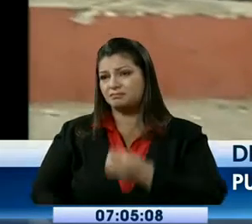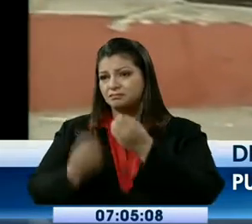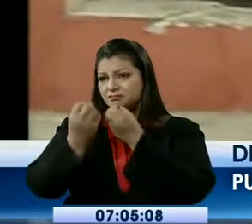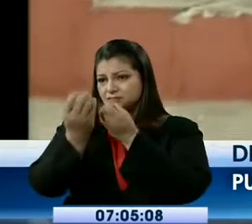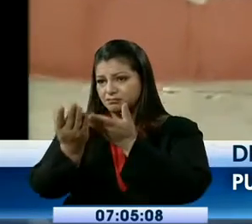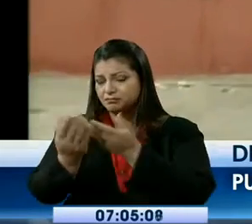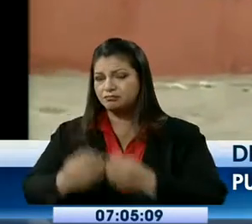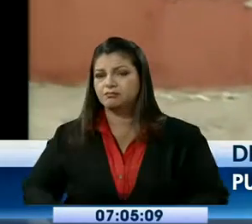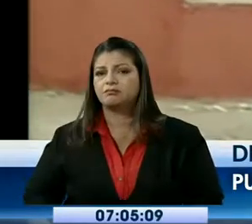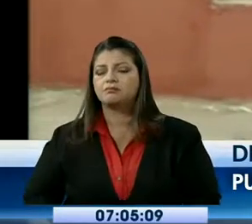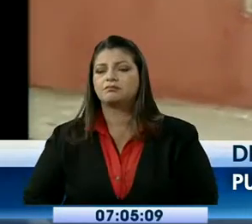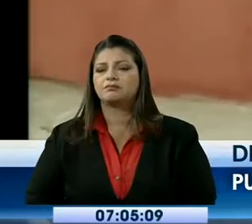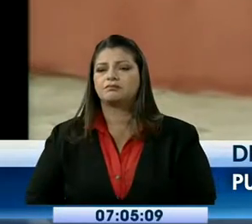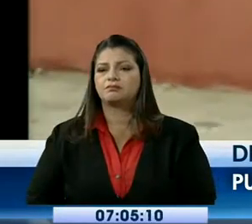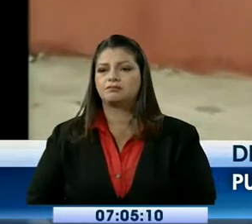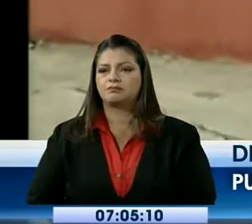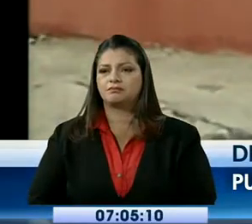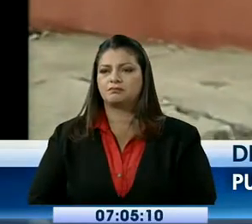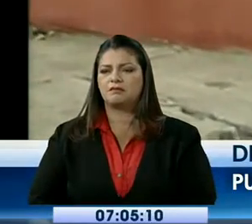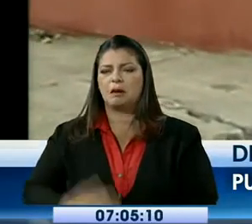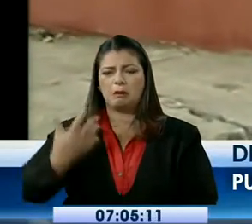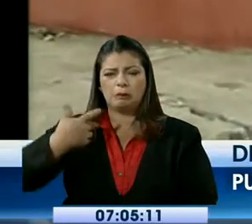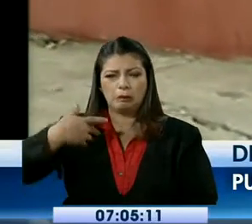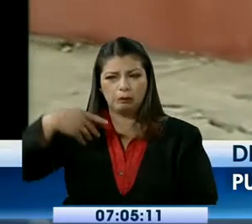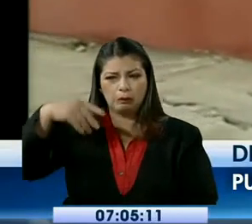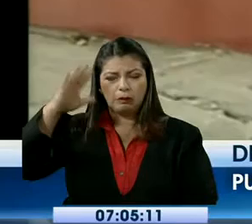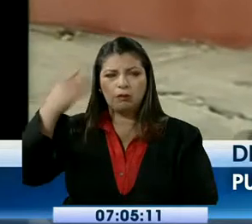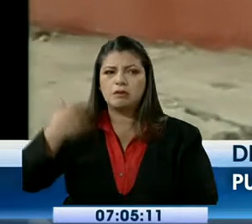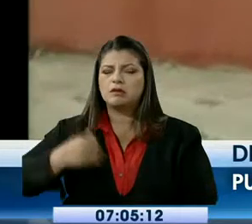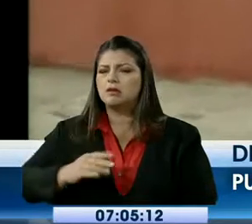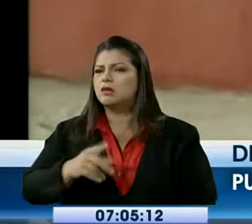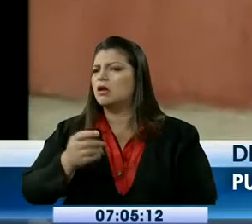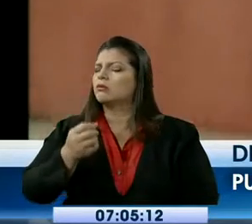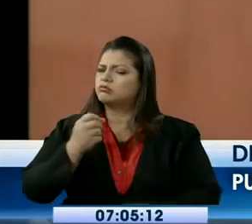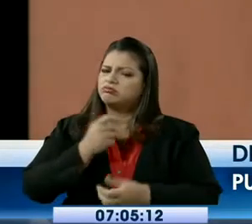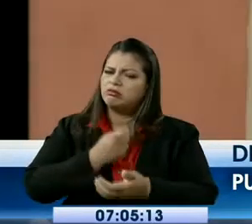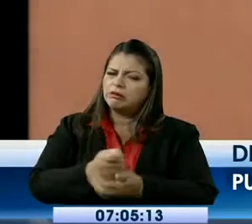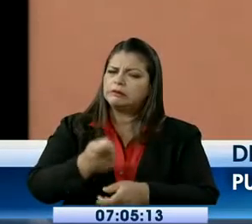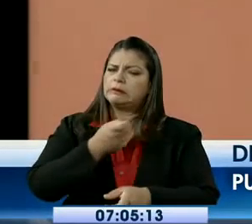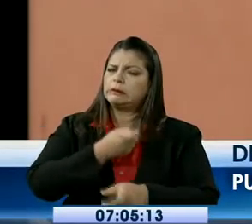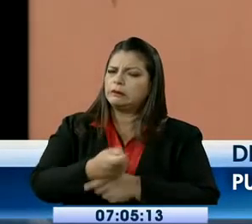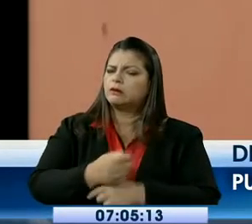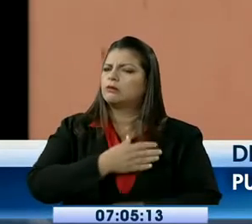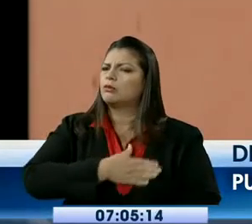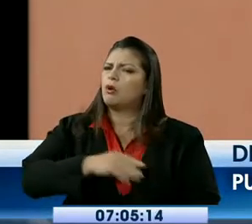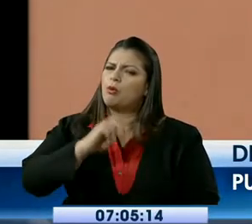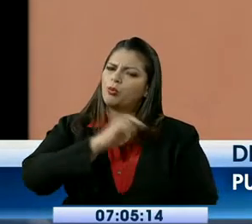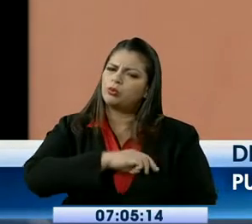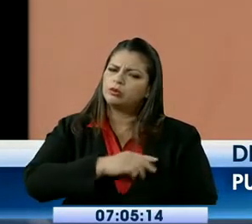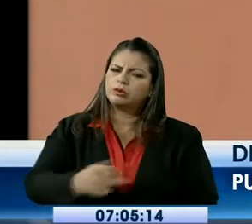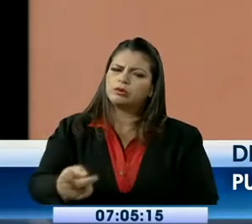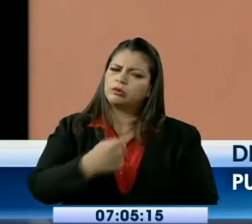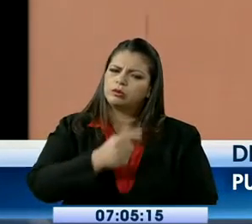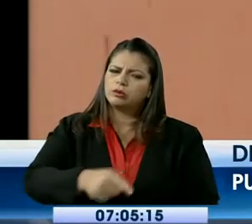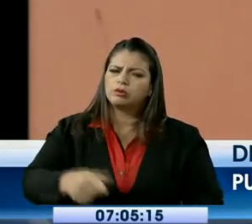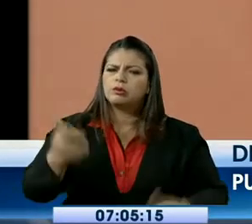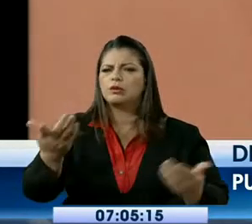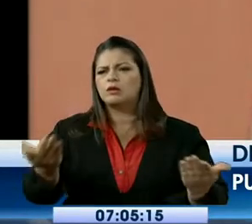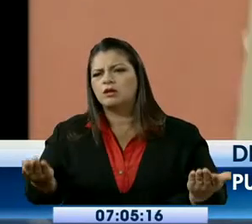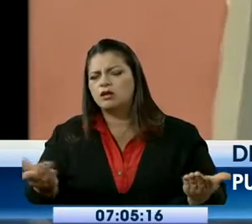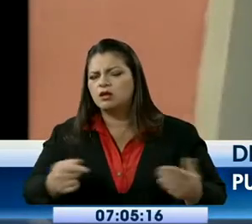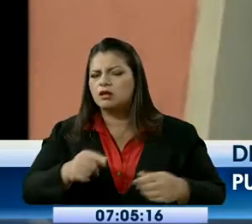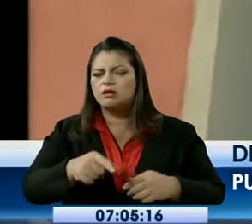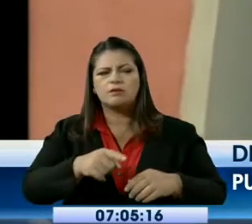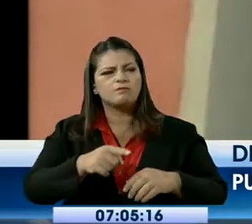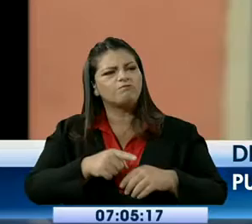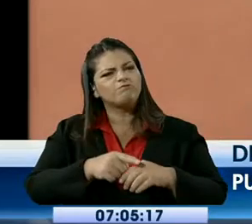luchando desde hace un buen tiempo para que esto se mantenga limpio. Viene el municipio, construye, dije, no sé qué, un